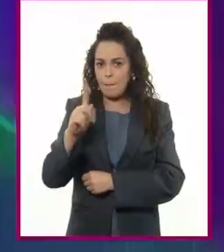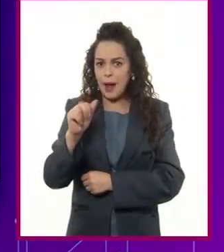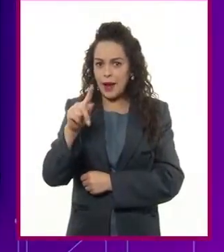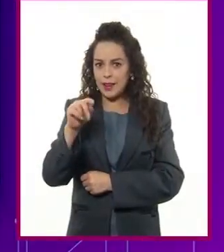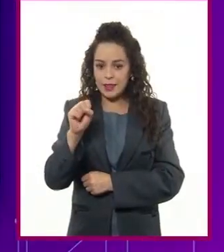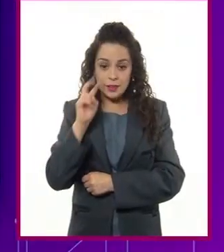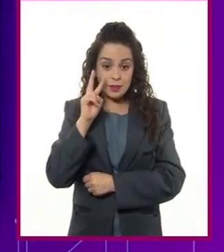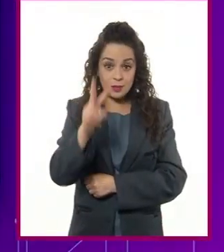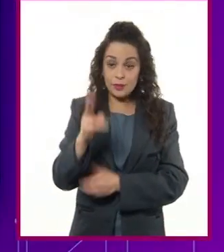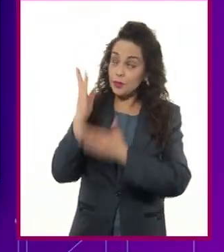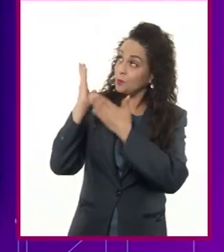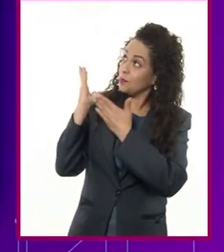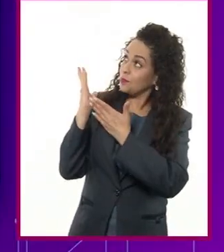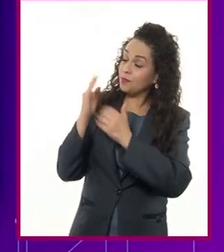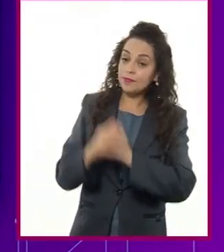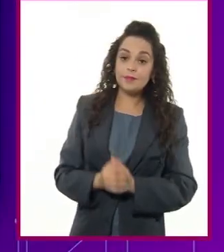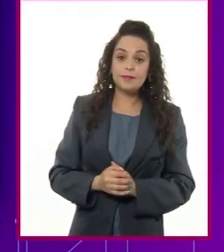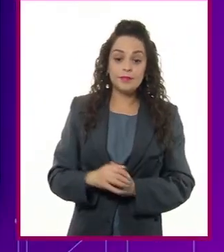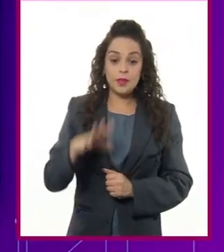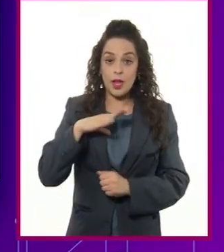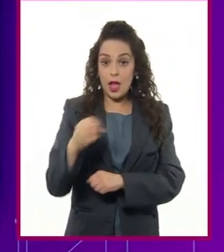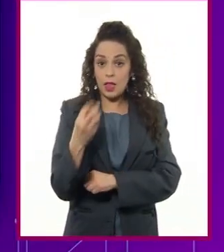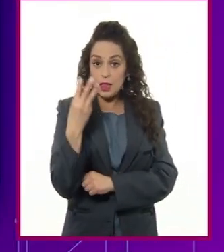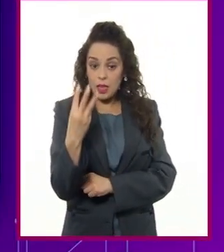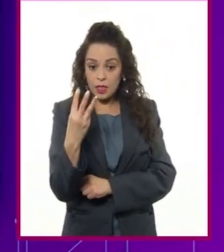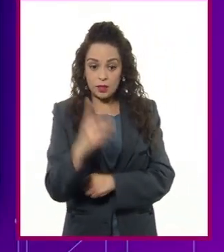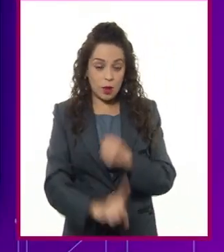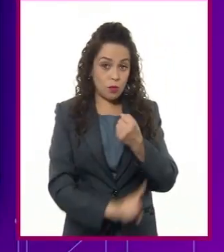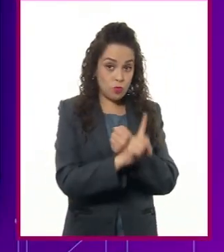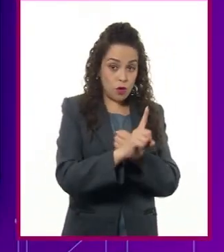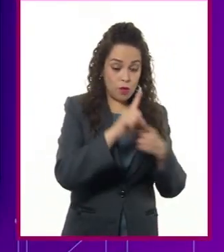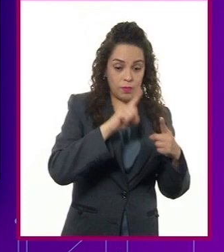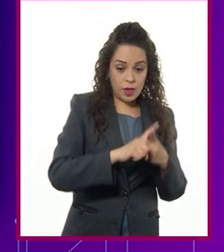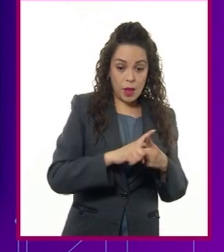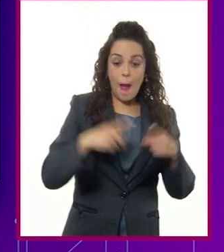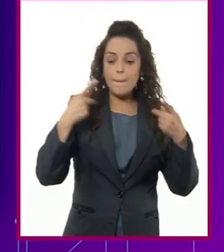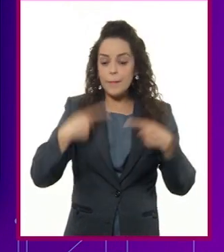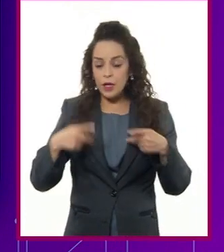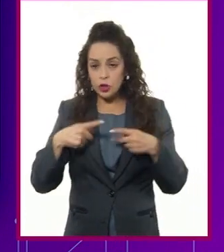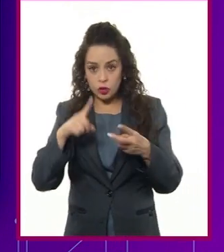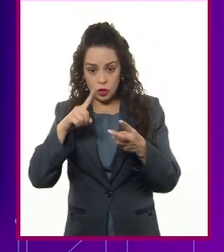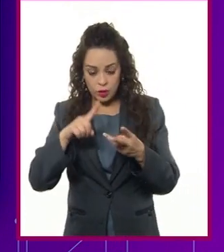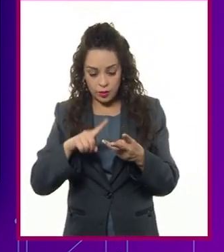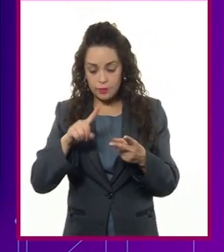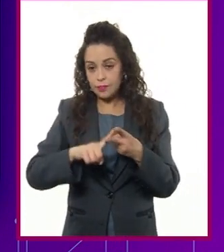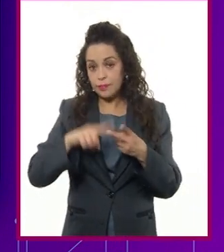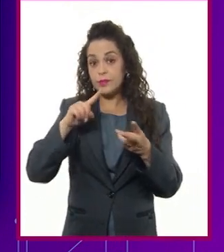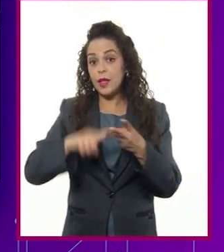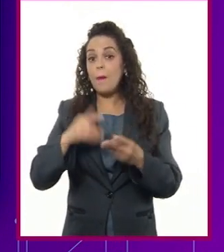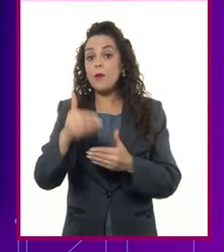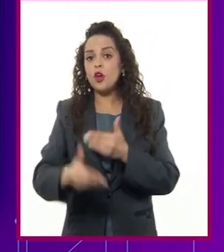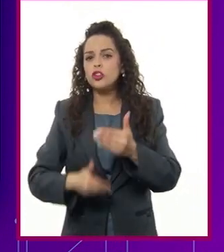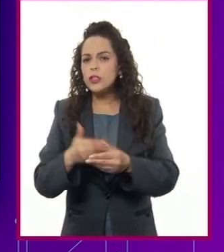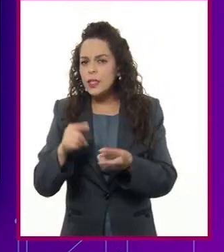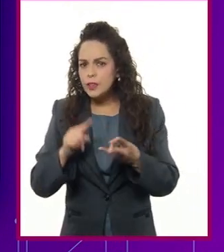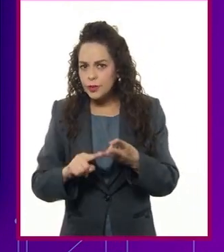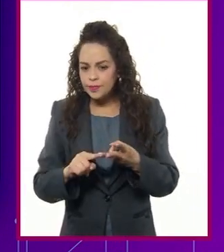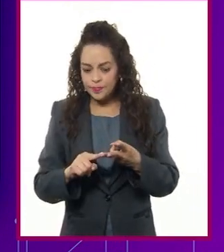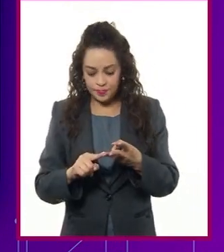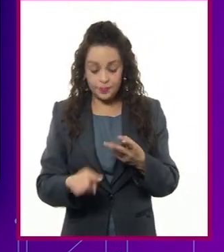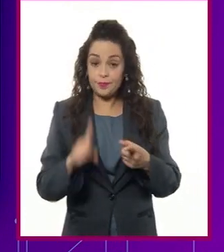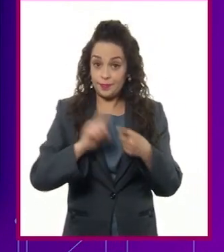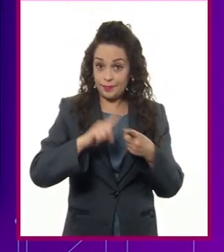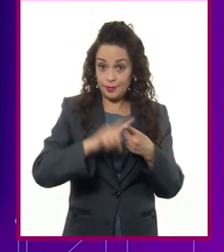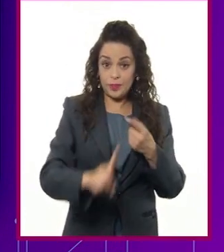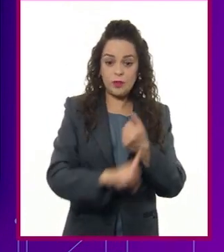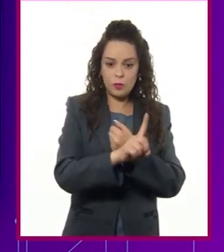Los elementos básicos del conflicto son tres: el problema, las personas involucradas y el proceso. El problema. Analizar